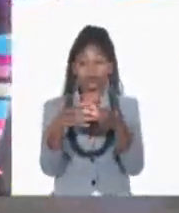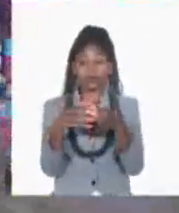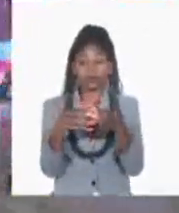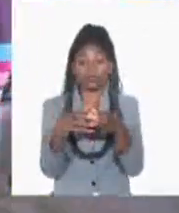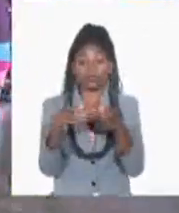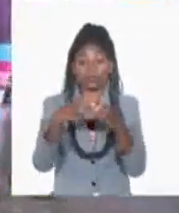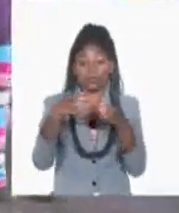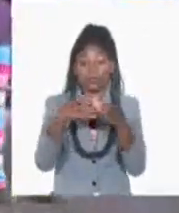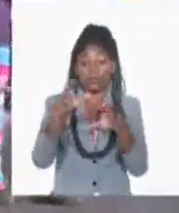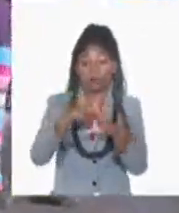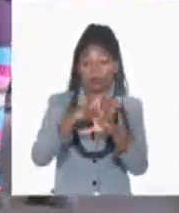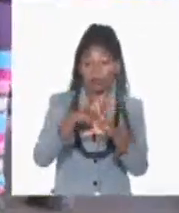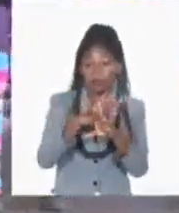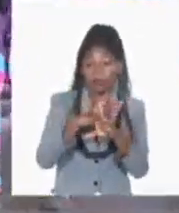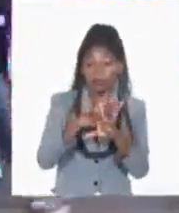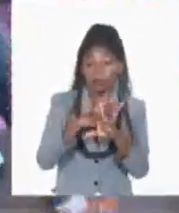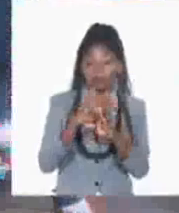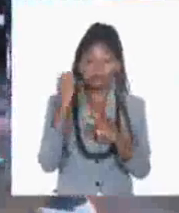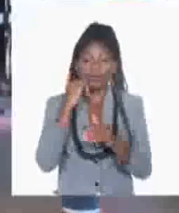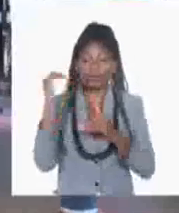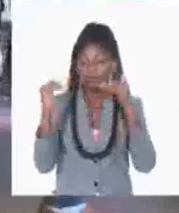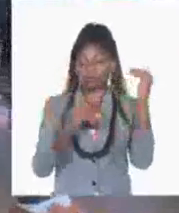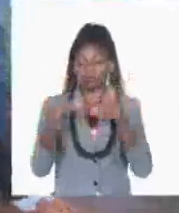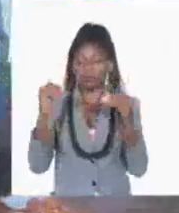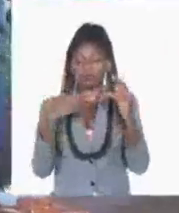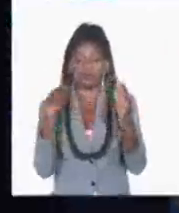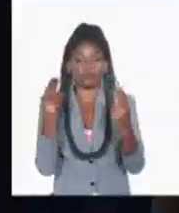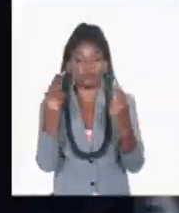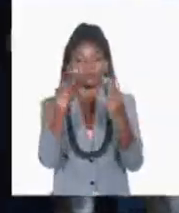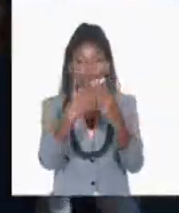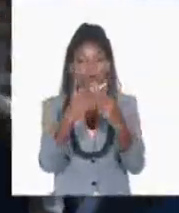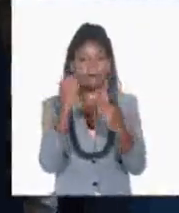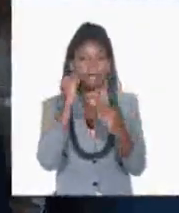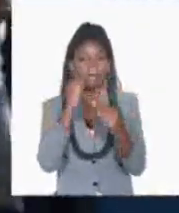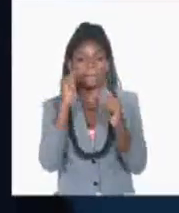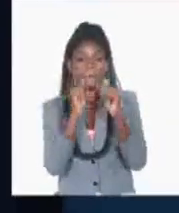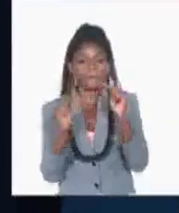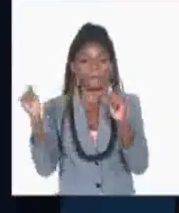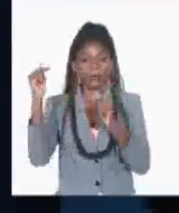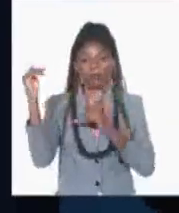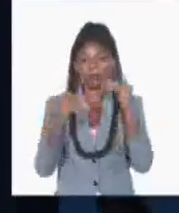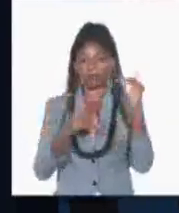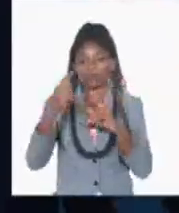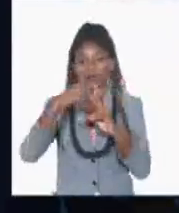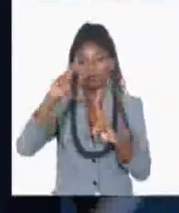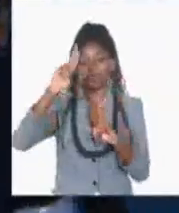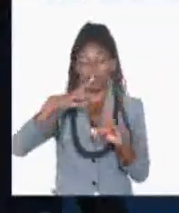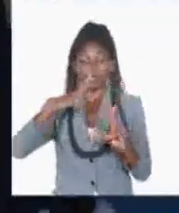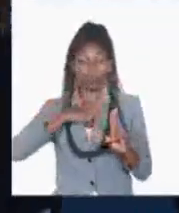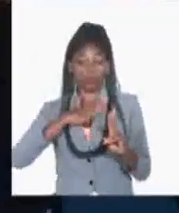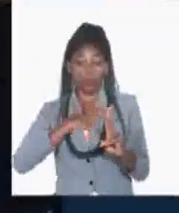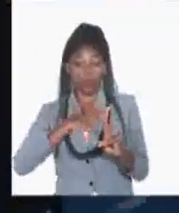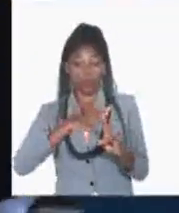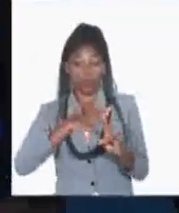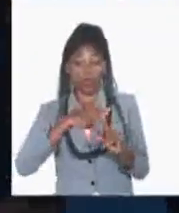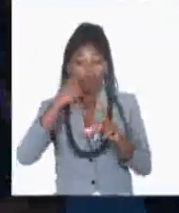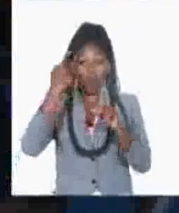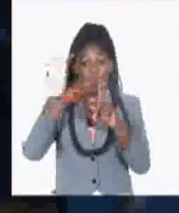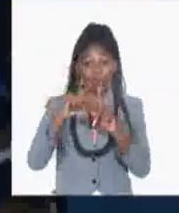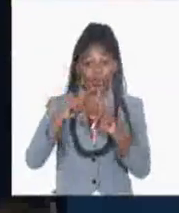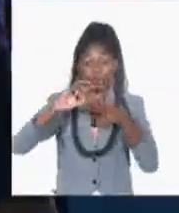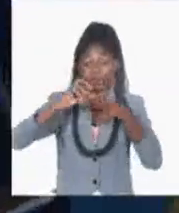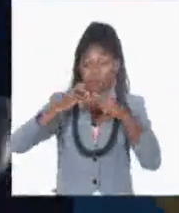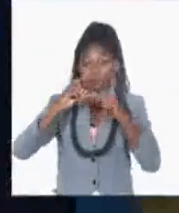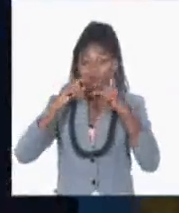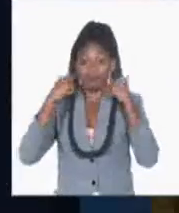teatral Granma y Ategua asisten a este encuentro que se prestigia con la asistencia de Teatro Tuyo, premio Aquelarre 2023 al